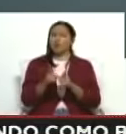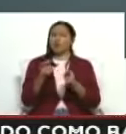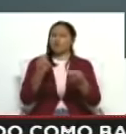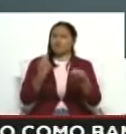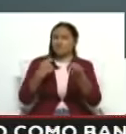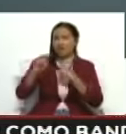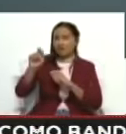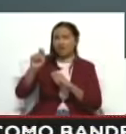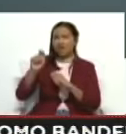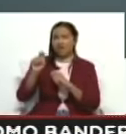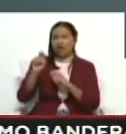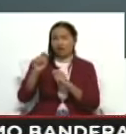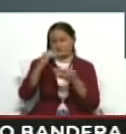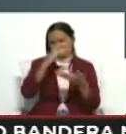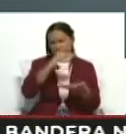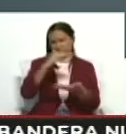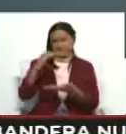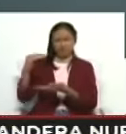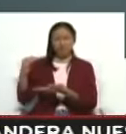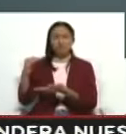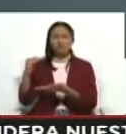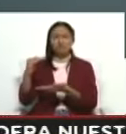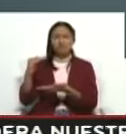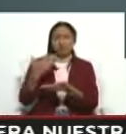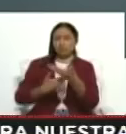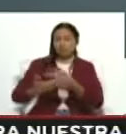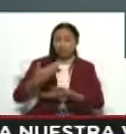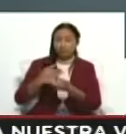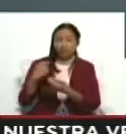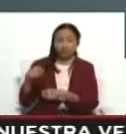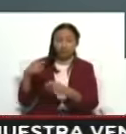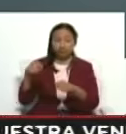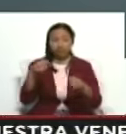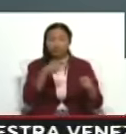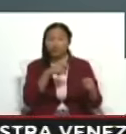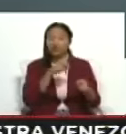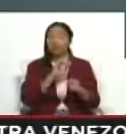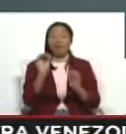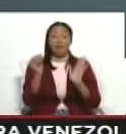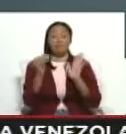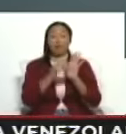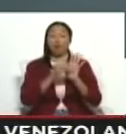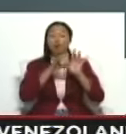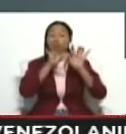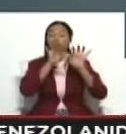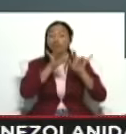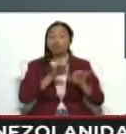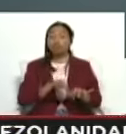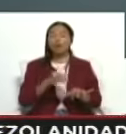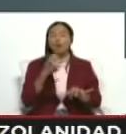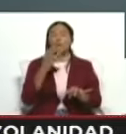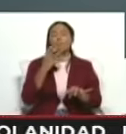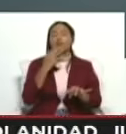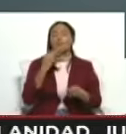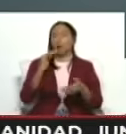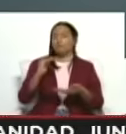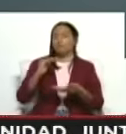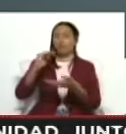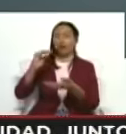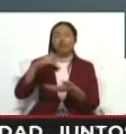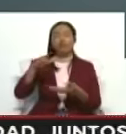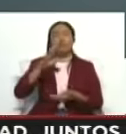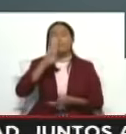productos en el mercado sin que fuese luego registrado la monetización de los mismos en el Banco